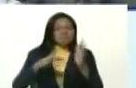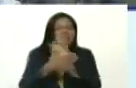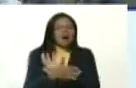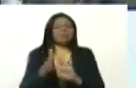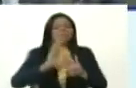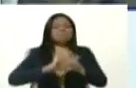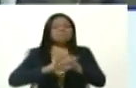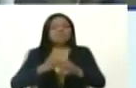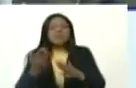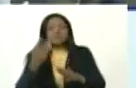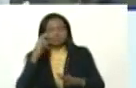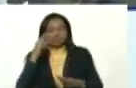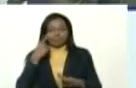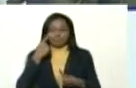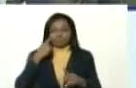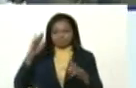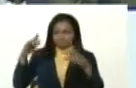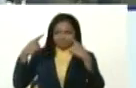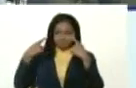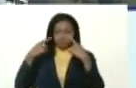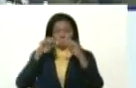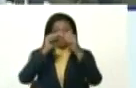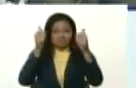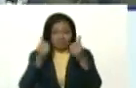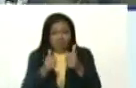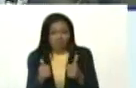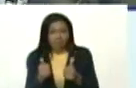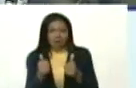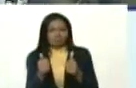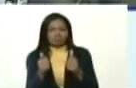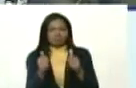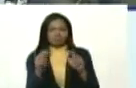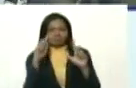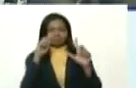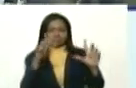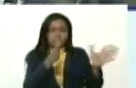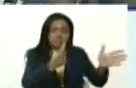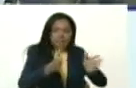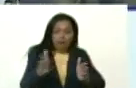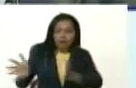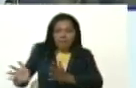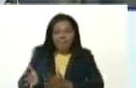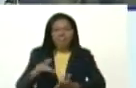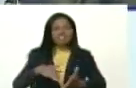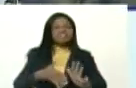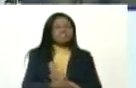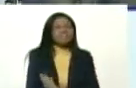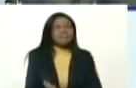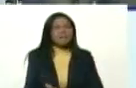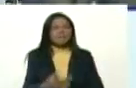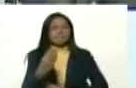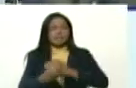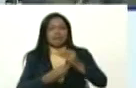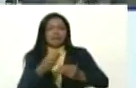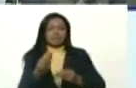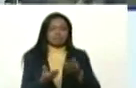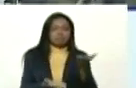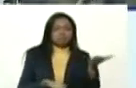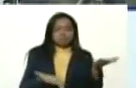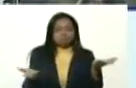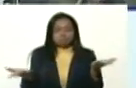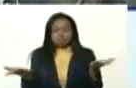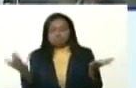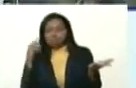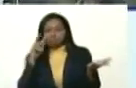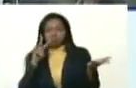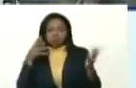miren, es un sistema virtuoso, ganar, ganar, que tiene efectos colaterales por donde se